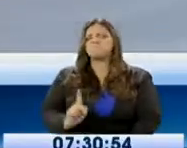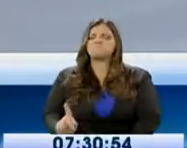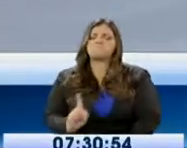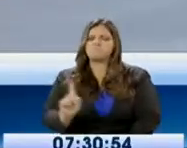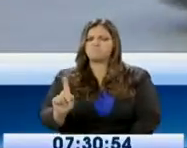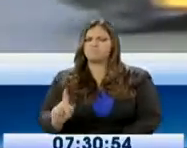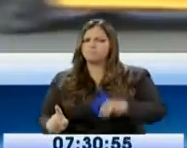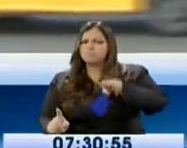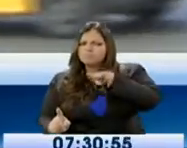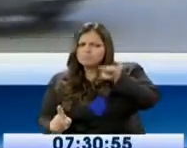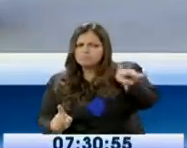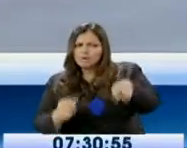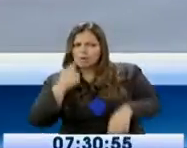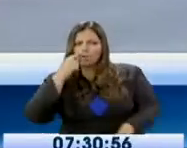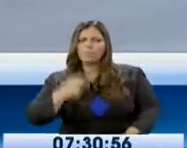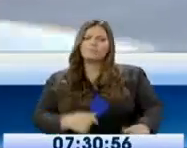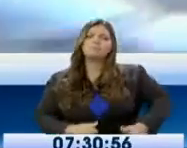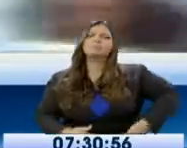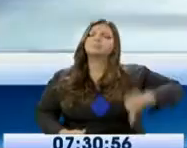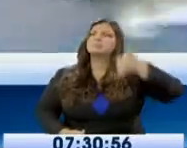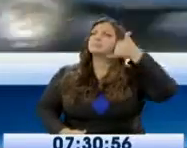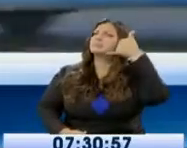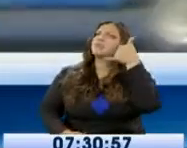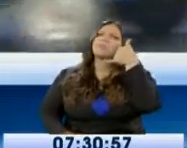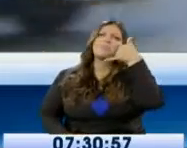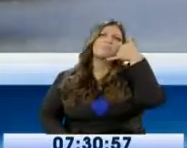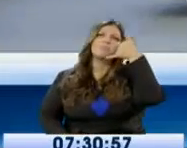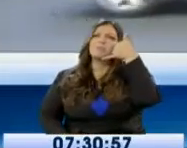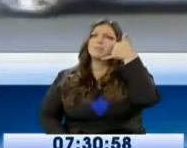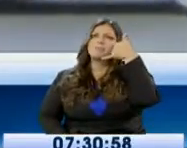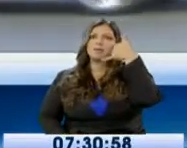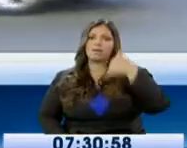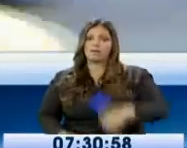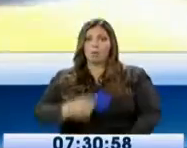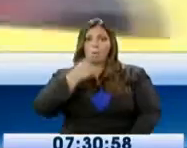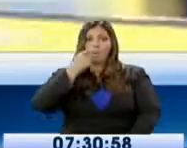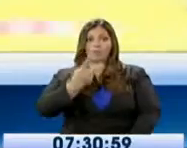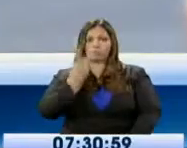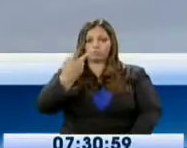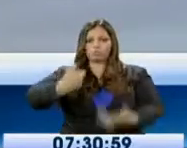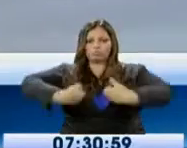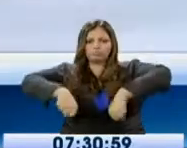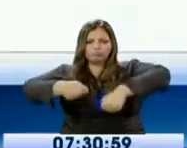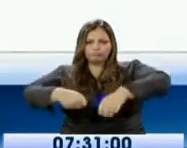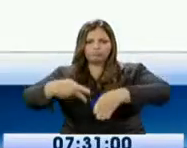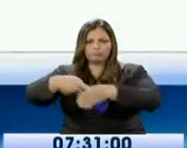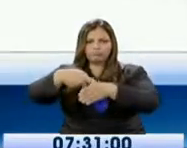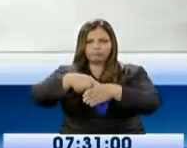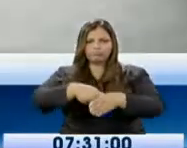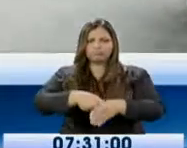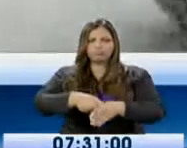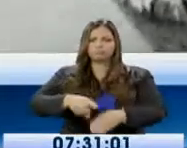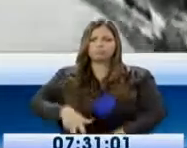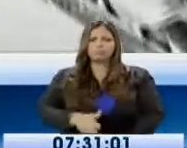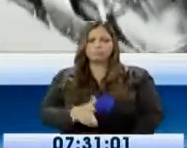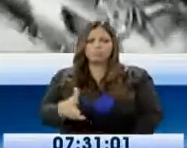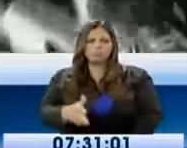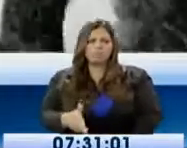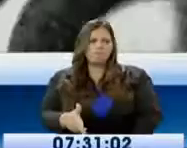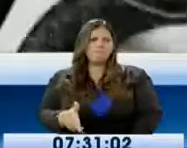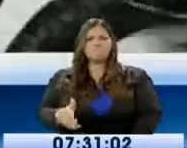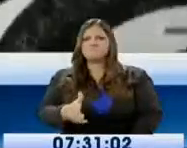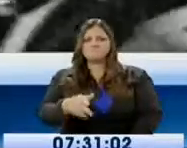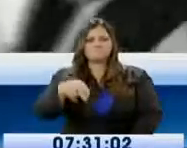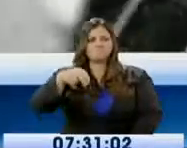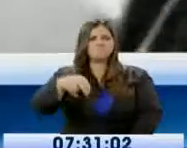ahí en ese callejón. Y se bajaron dos hombres en moto, lo encañonaron y le quitaron el celular. Los moradores coincidieron en